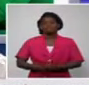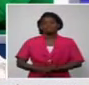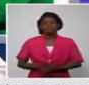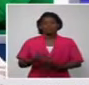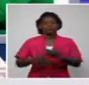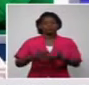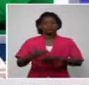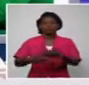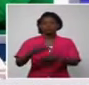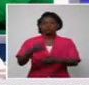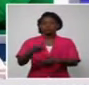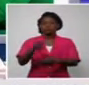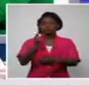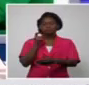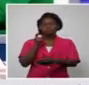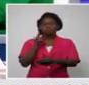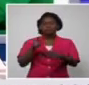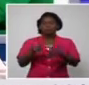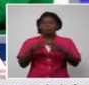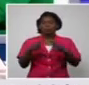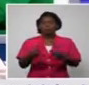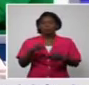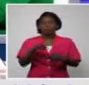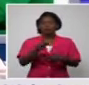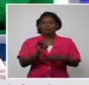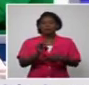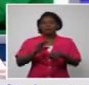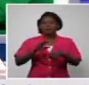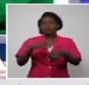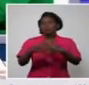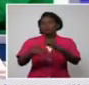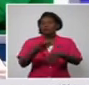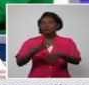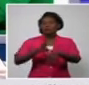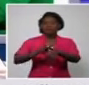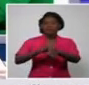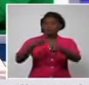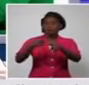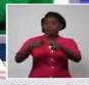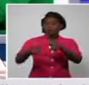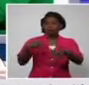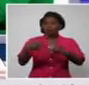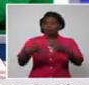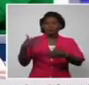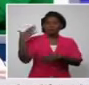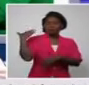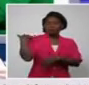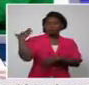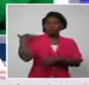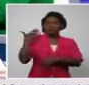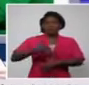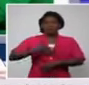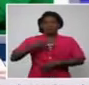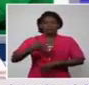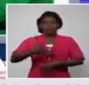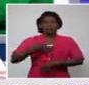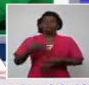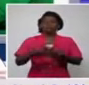muy tórpida desde el punto de vista de las complicaciones que presentó y